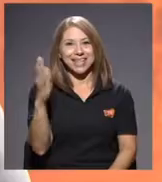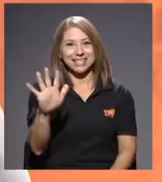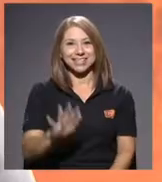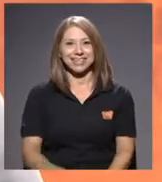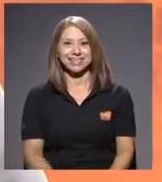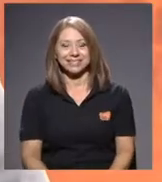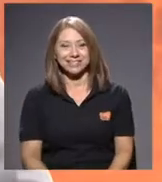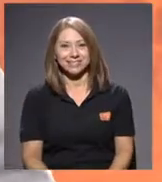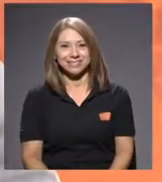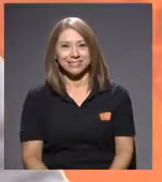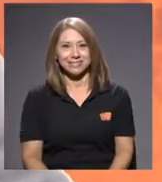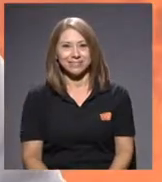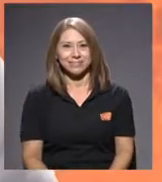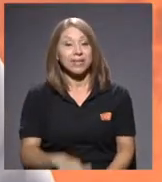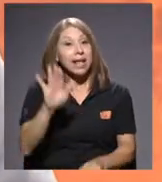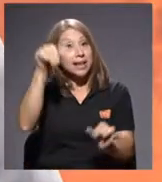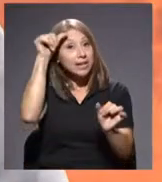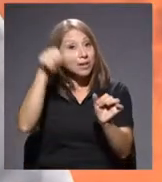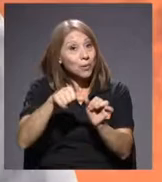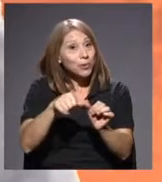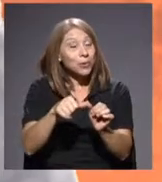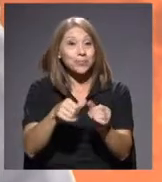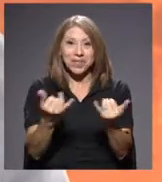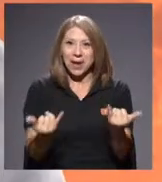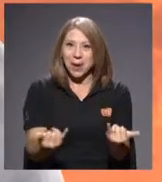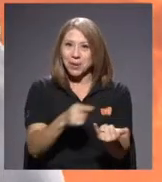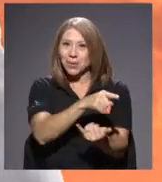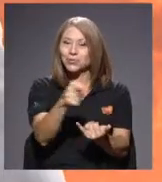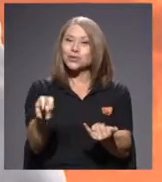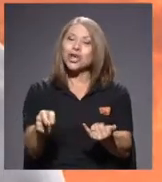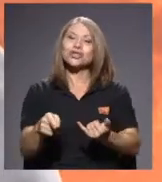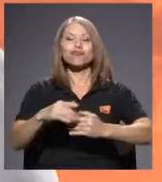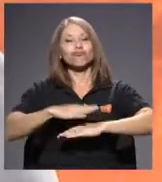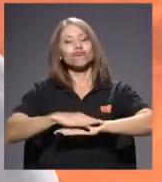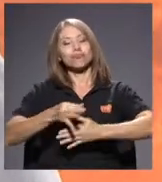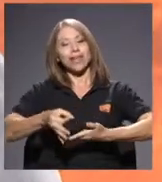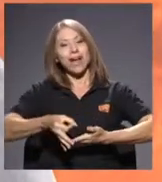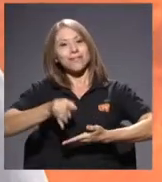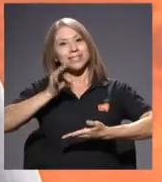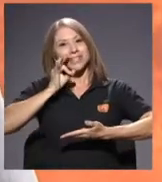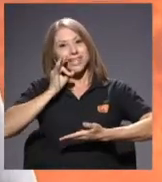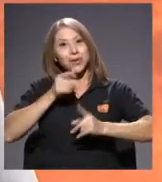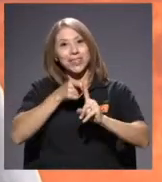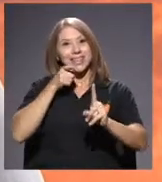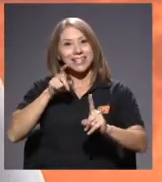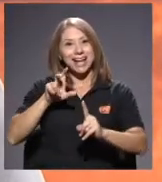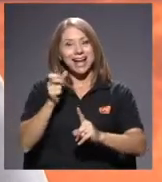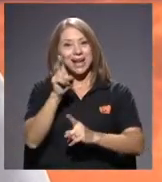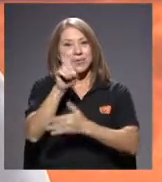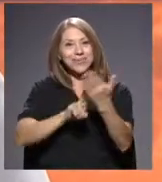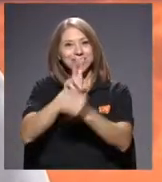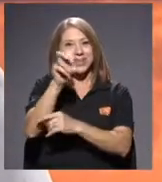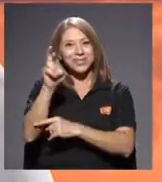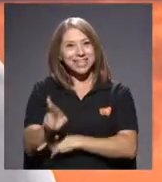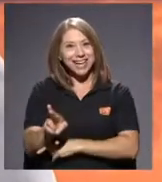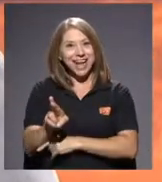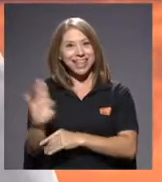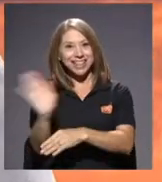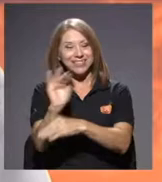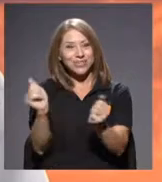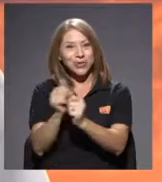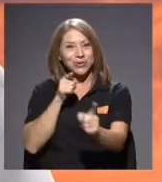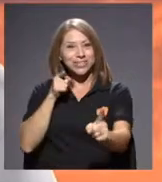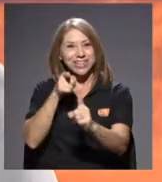15. Les recuerdo que con su cafecito en esta mañana, desde el canal Universidad de Costa Rica, donde hacemos televisión con sentido, le tenemos un